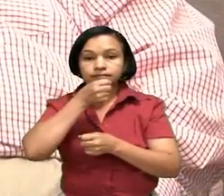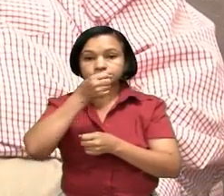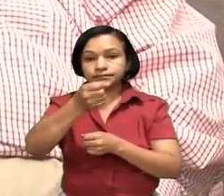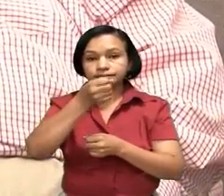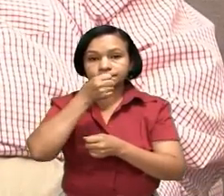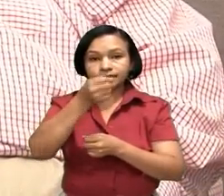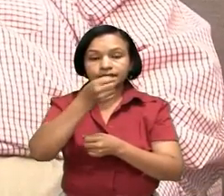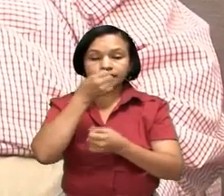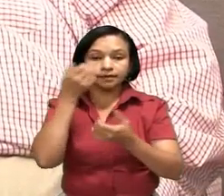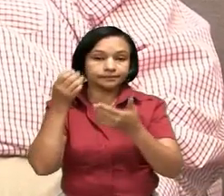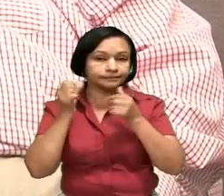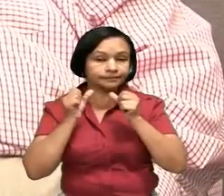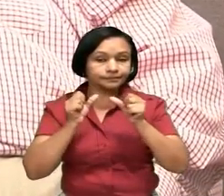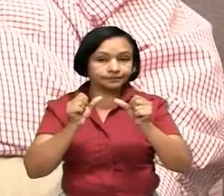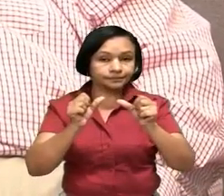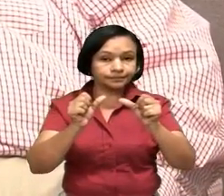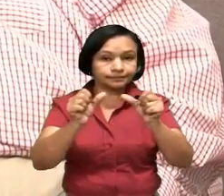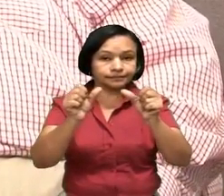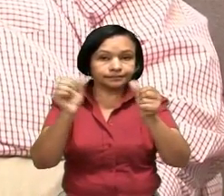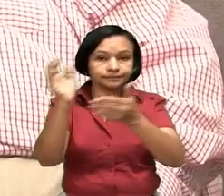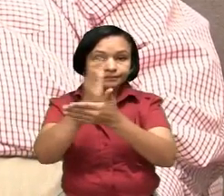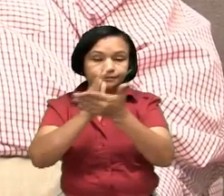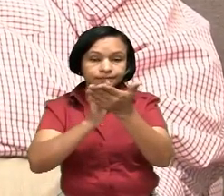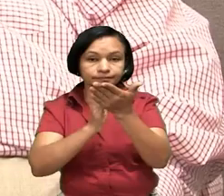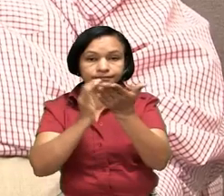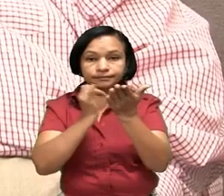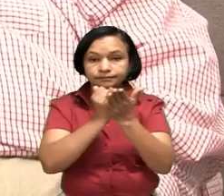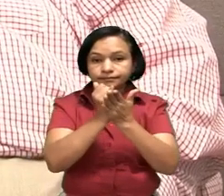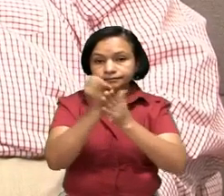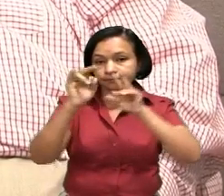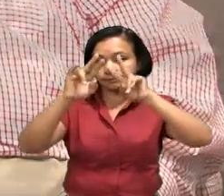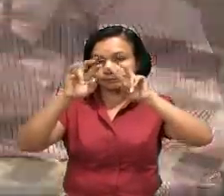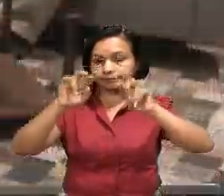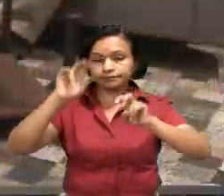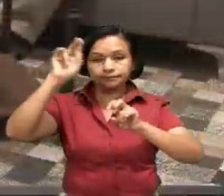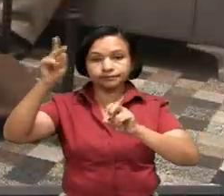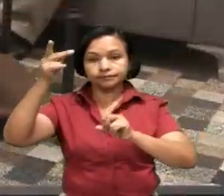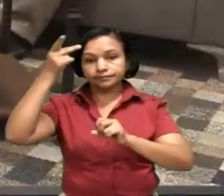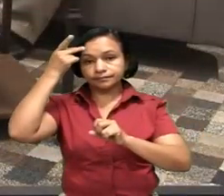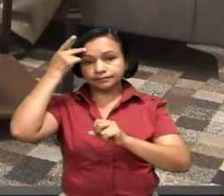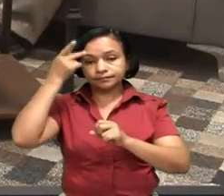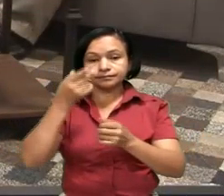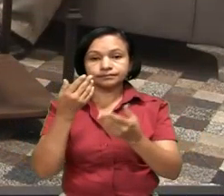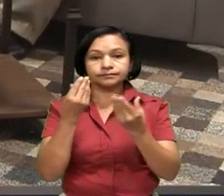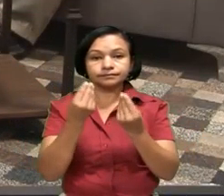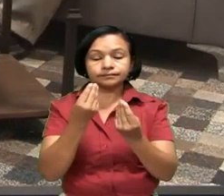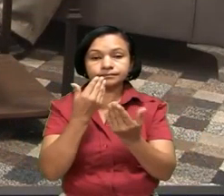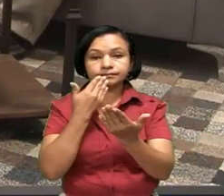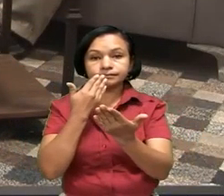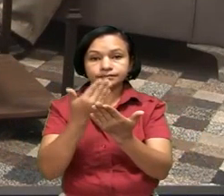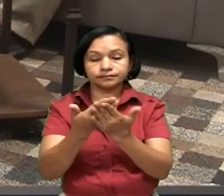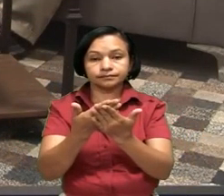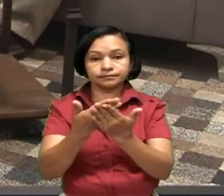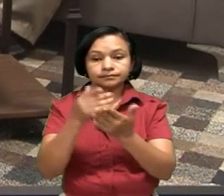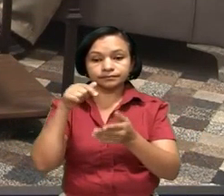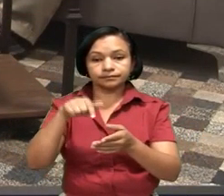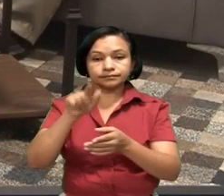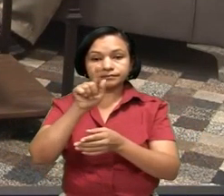trayectoria y también debe ser analista político muchas muchas gracias por estar con nosotros muchísimas gracias a ustedes en este canal